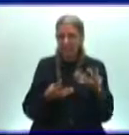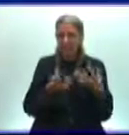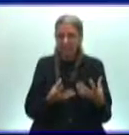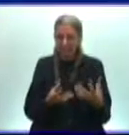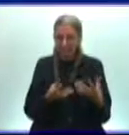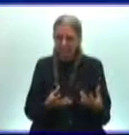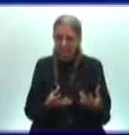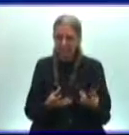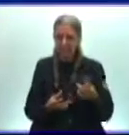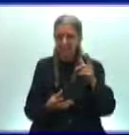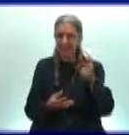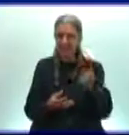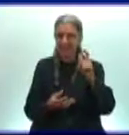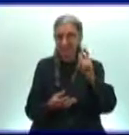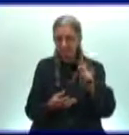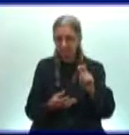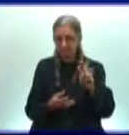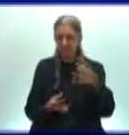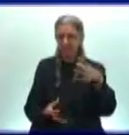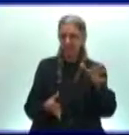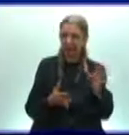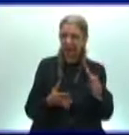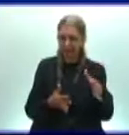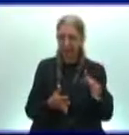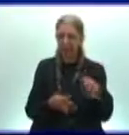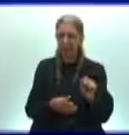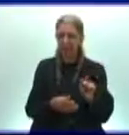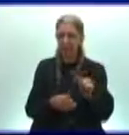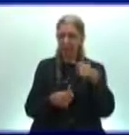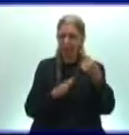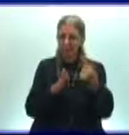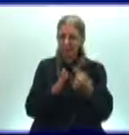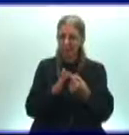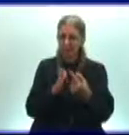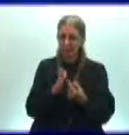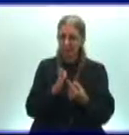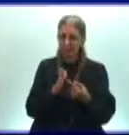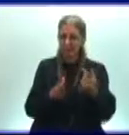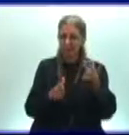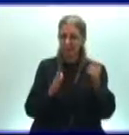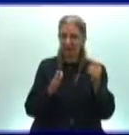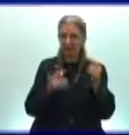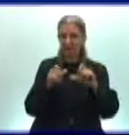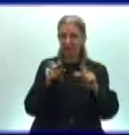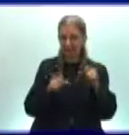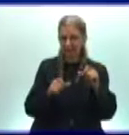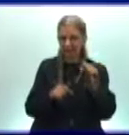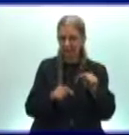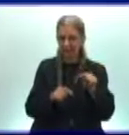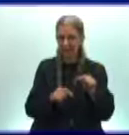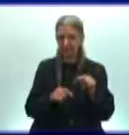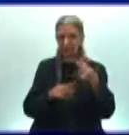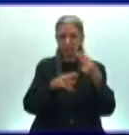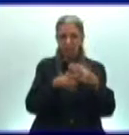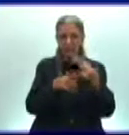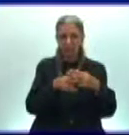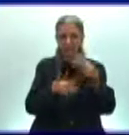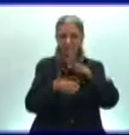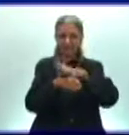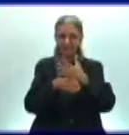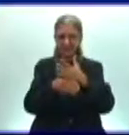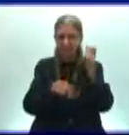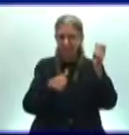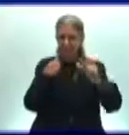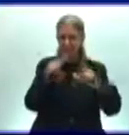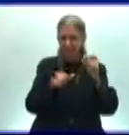atómica relativa, que es la propiedad de los elementos químicos que también aparece representada en la tabla periódica, nombre y símbolo químico